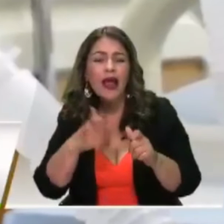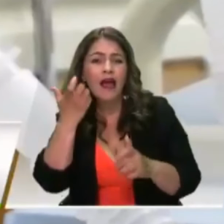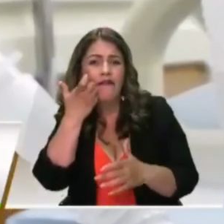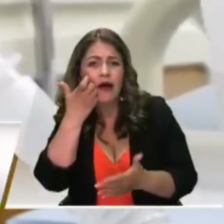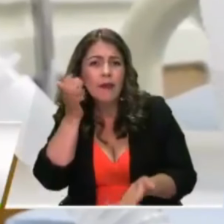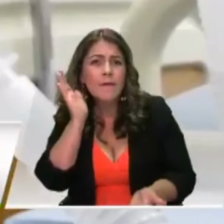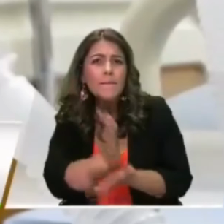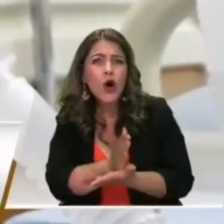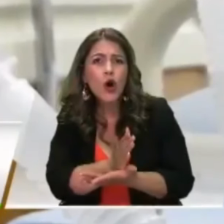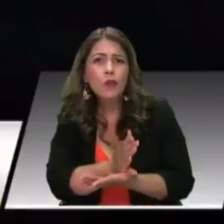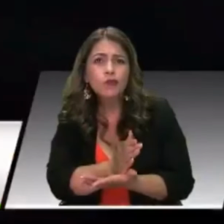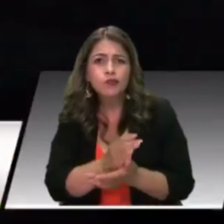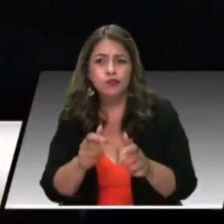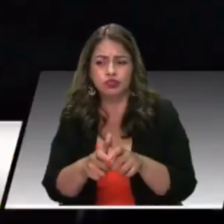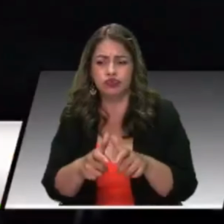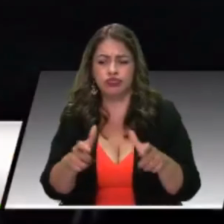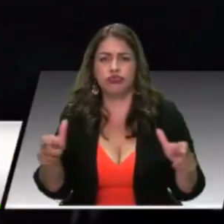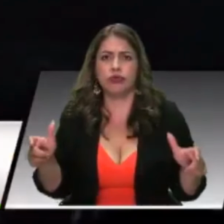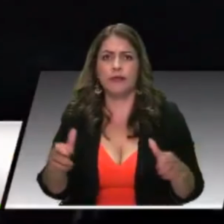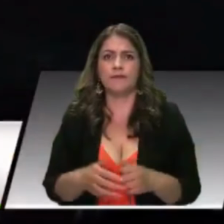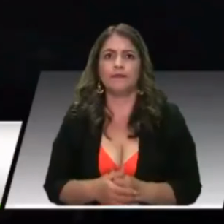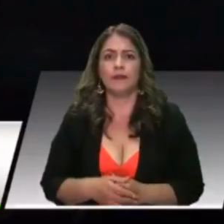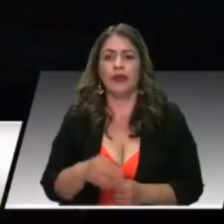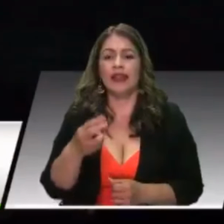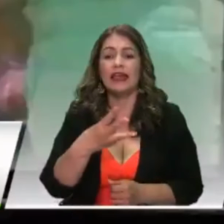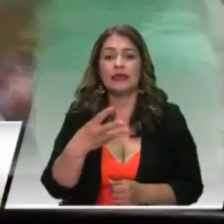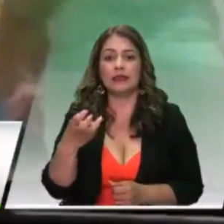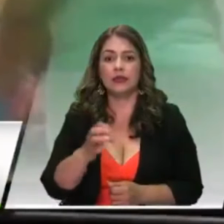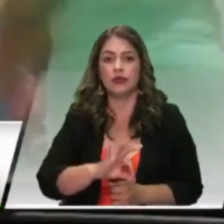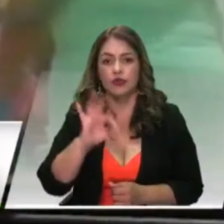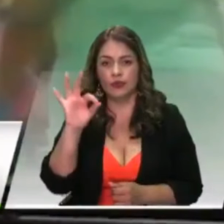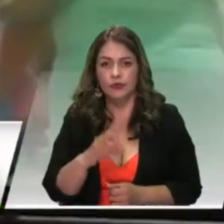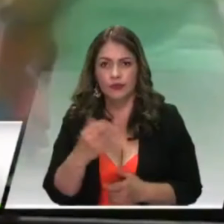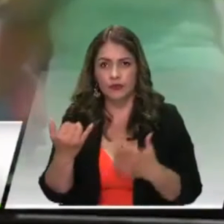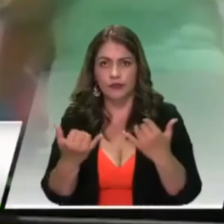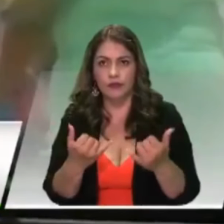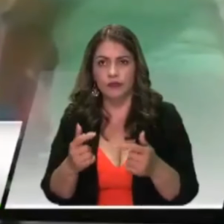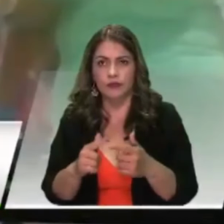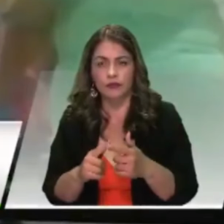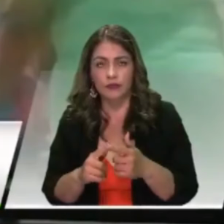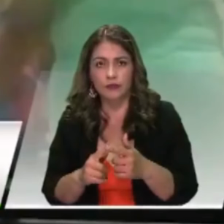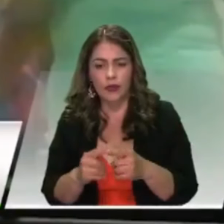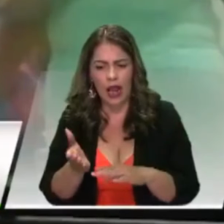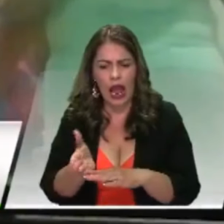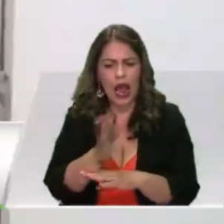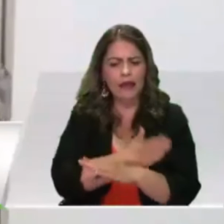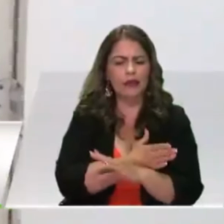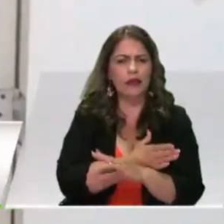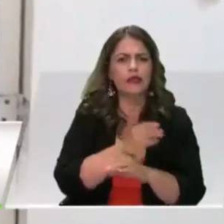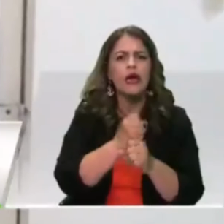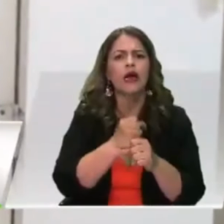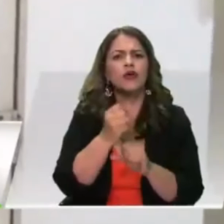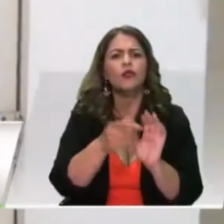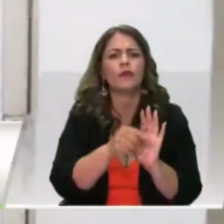reportados por dengue ha aumentado en más del 300% en comparación con los casos notificados en el